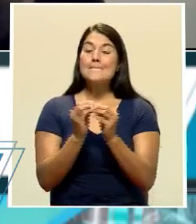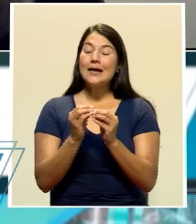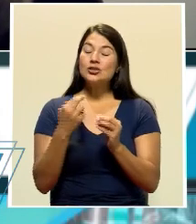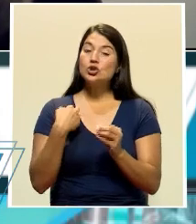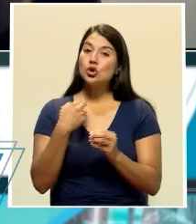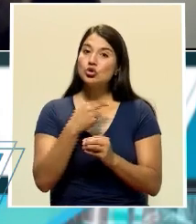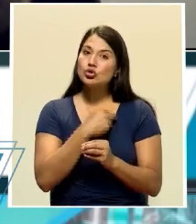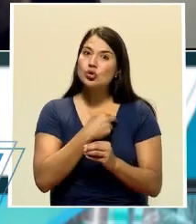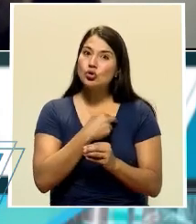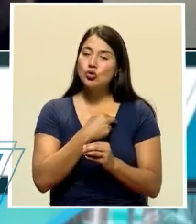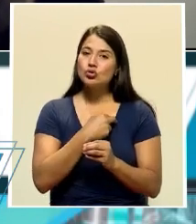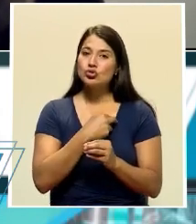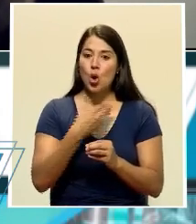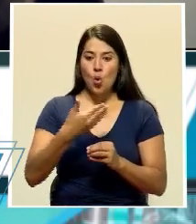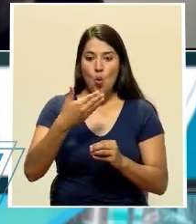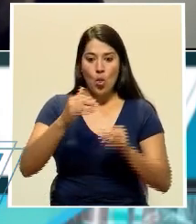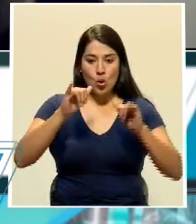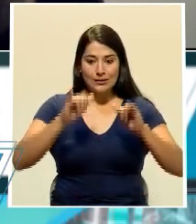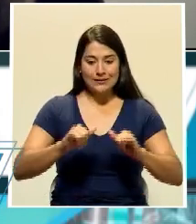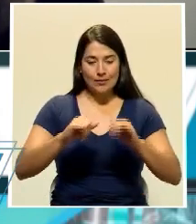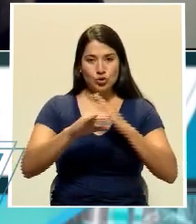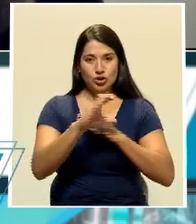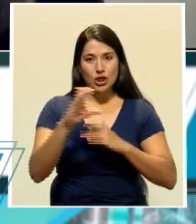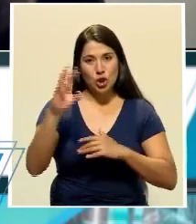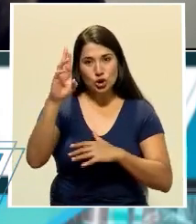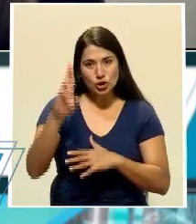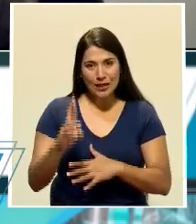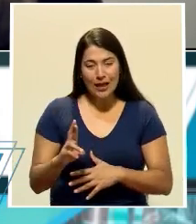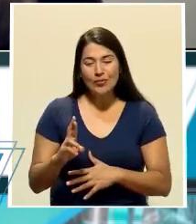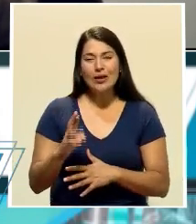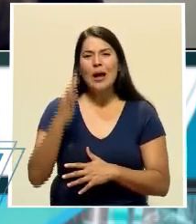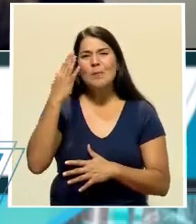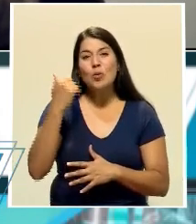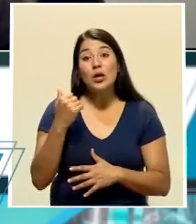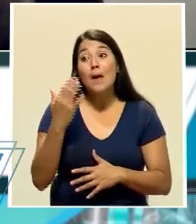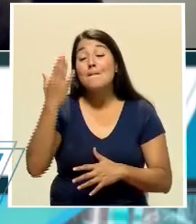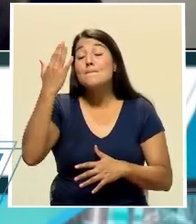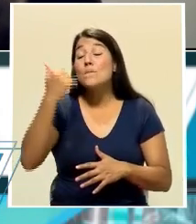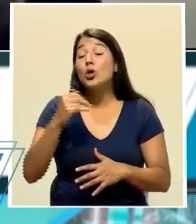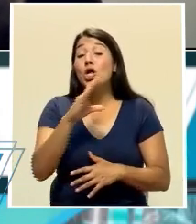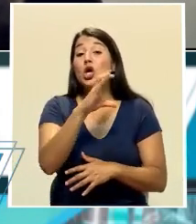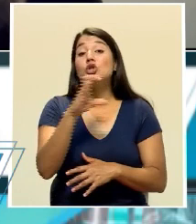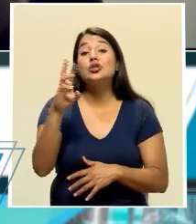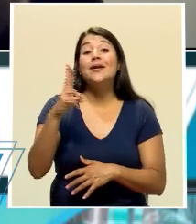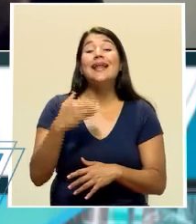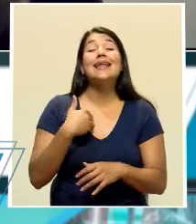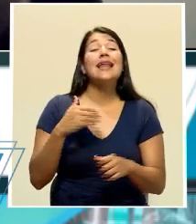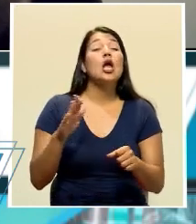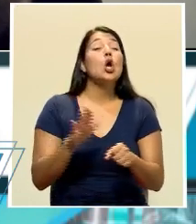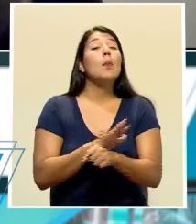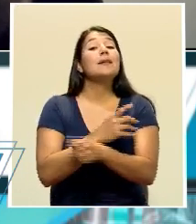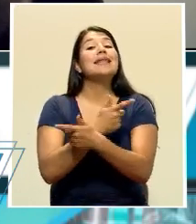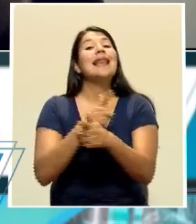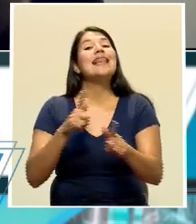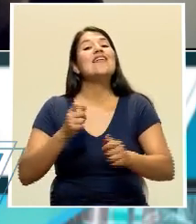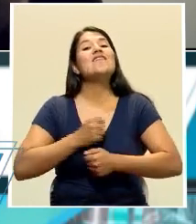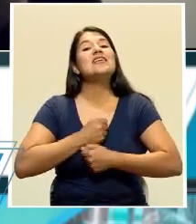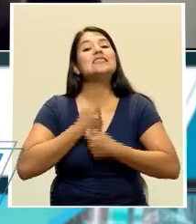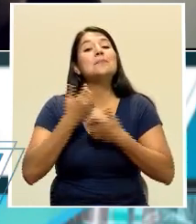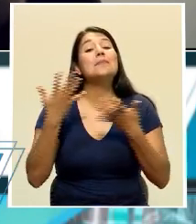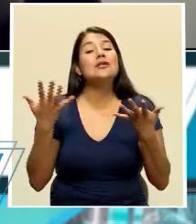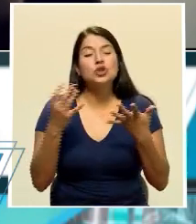un lugar como Costa Rica, que tiene una absoluta libertad de expresión y